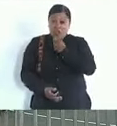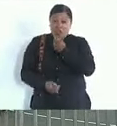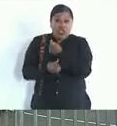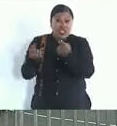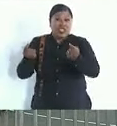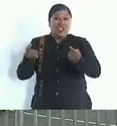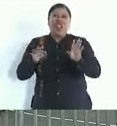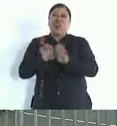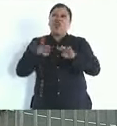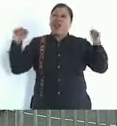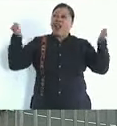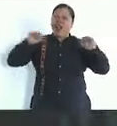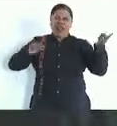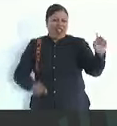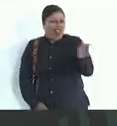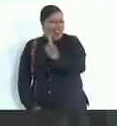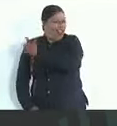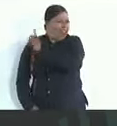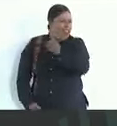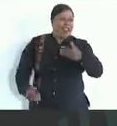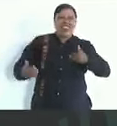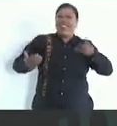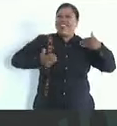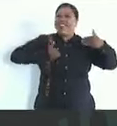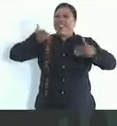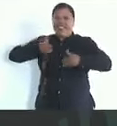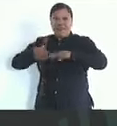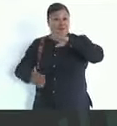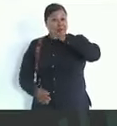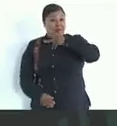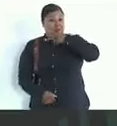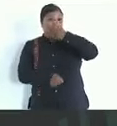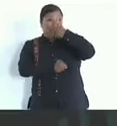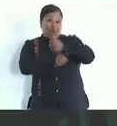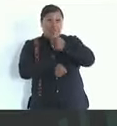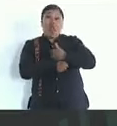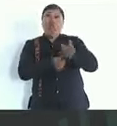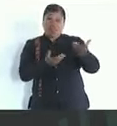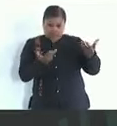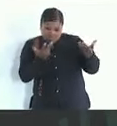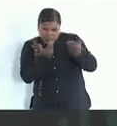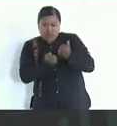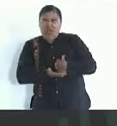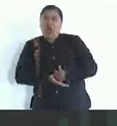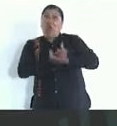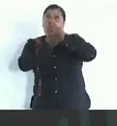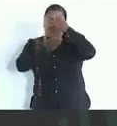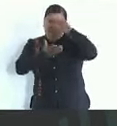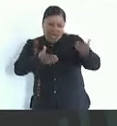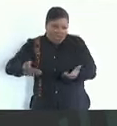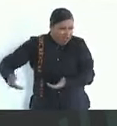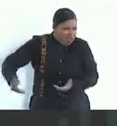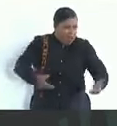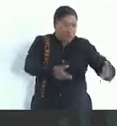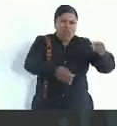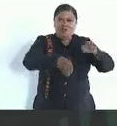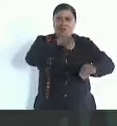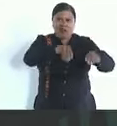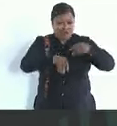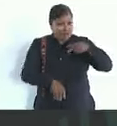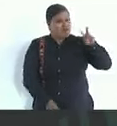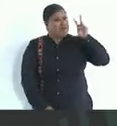con alegría al ver cómo sus padres y abuelos se unen para realizar esta tarea. Hemos constatado la alegría